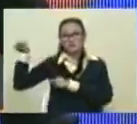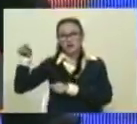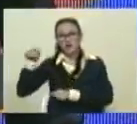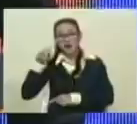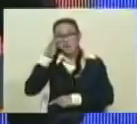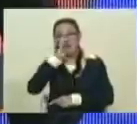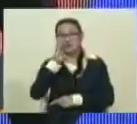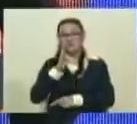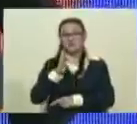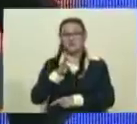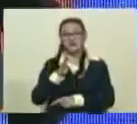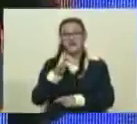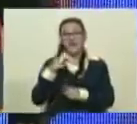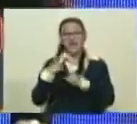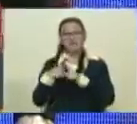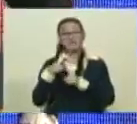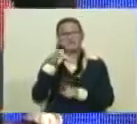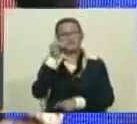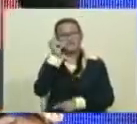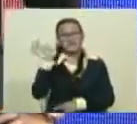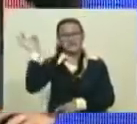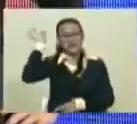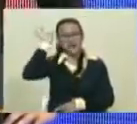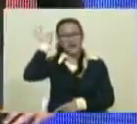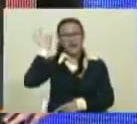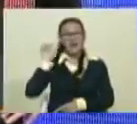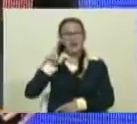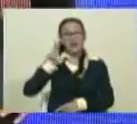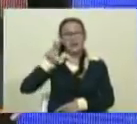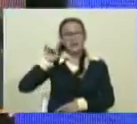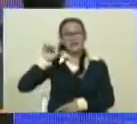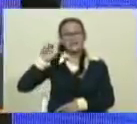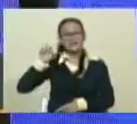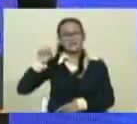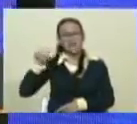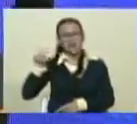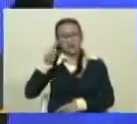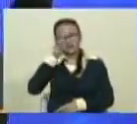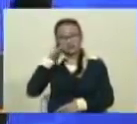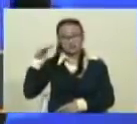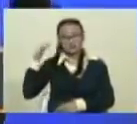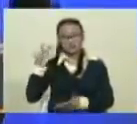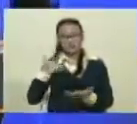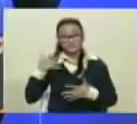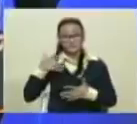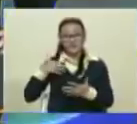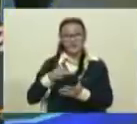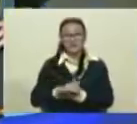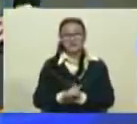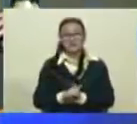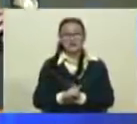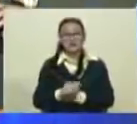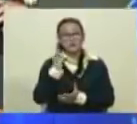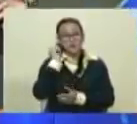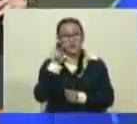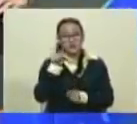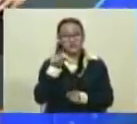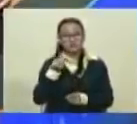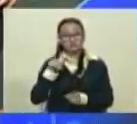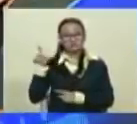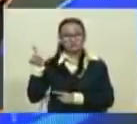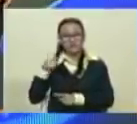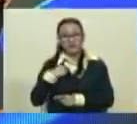fiscal general de Venezuela, Luisa Ortega Díaz. Quería preguntarle,